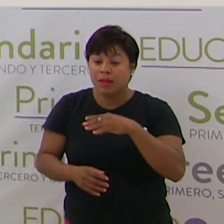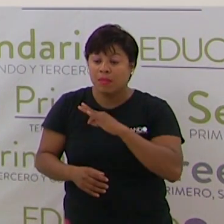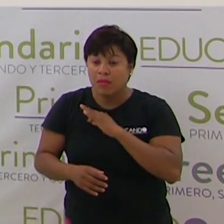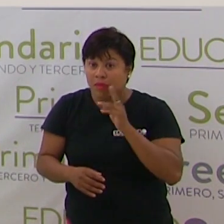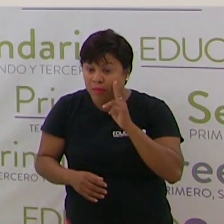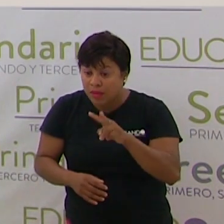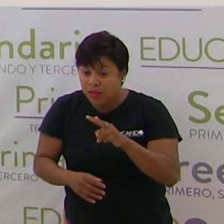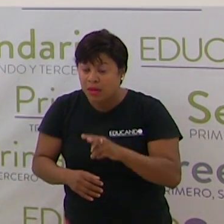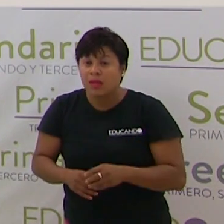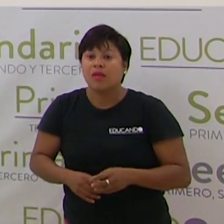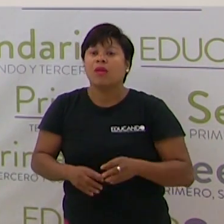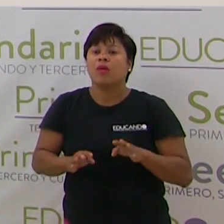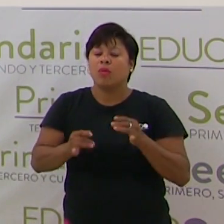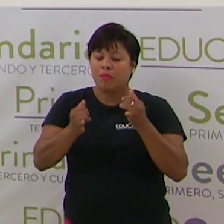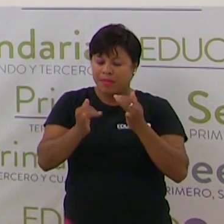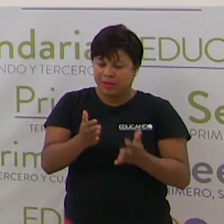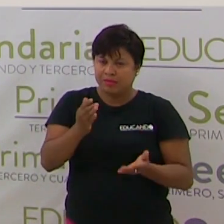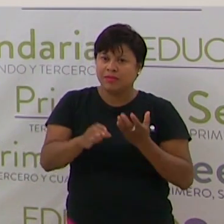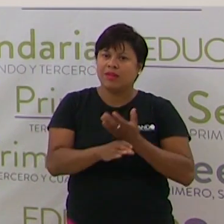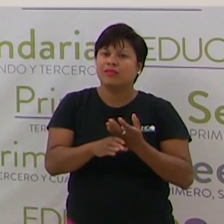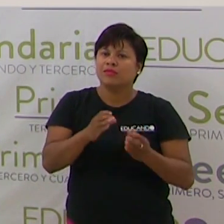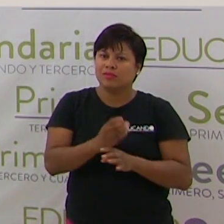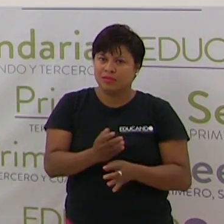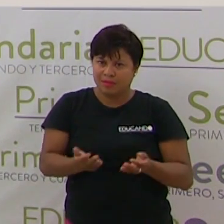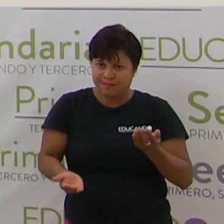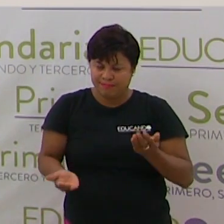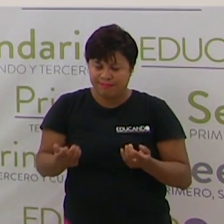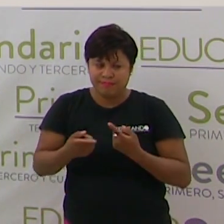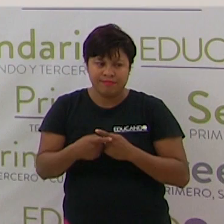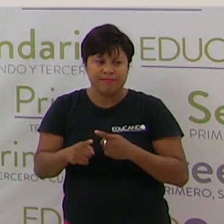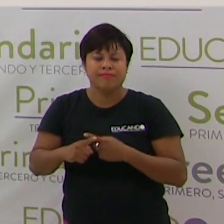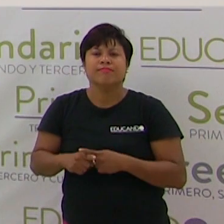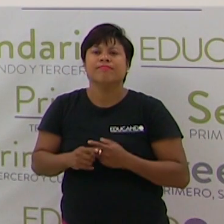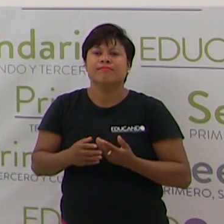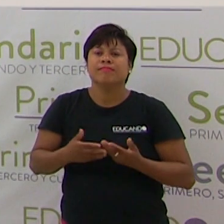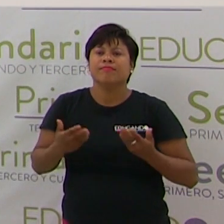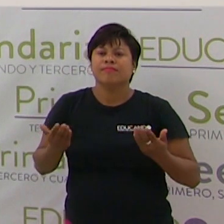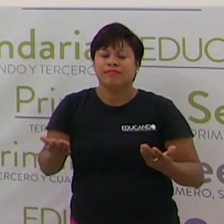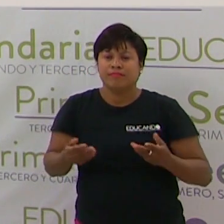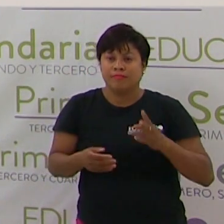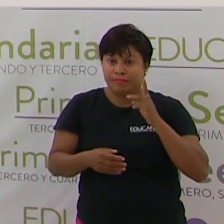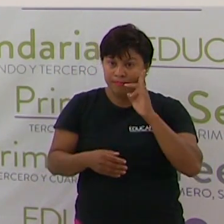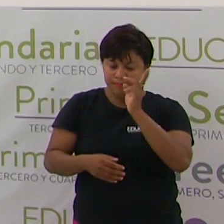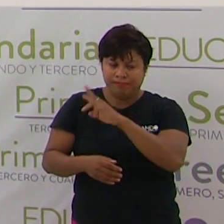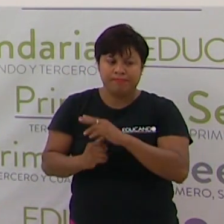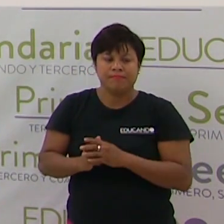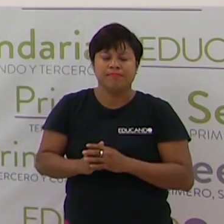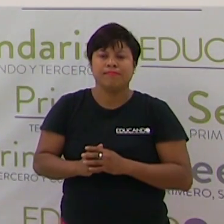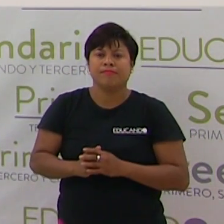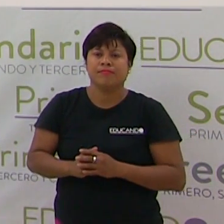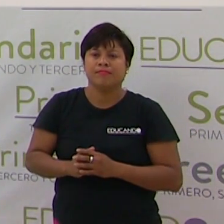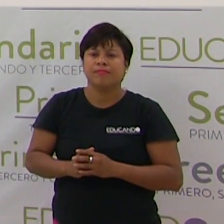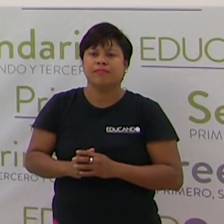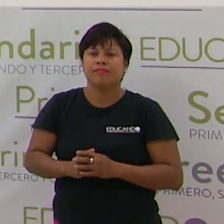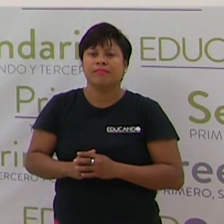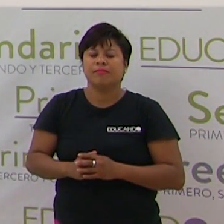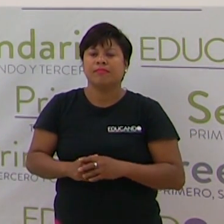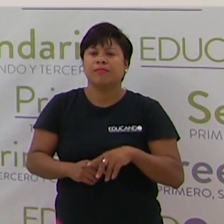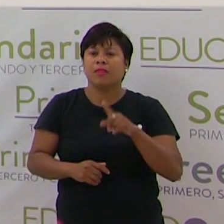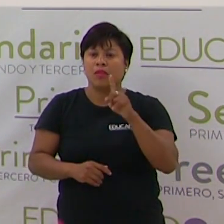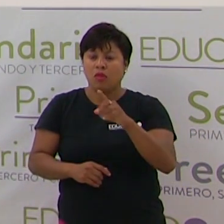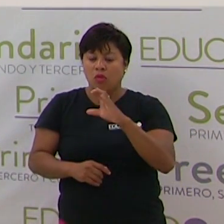el peso de los objetos. Ahora vamos a ver un libro y un